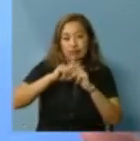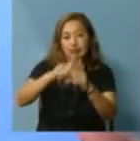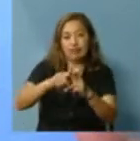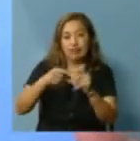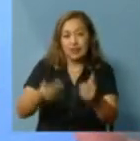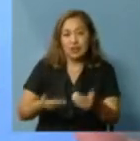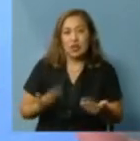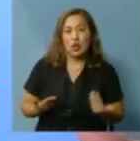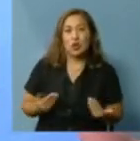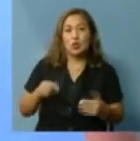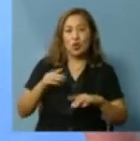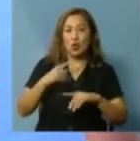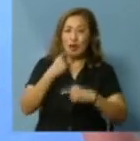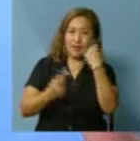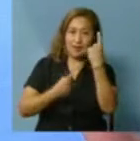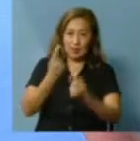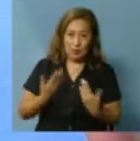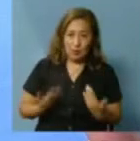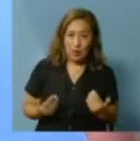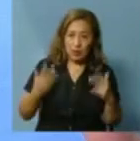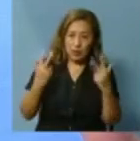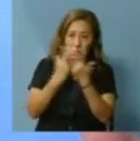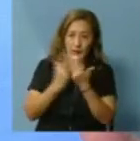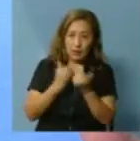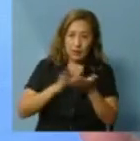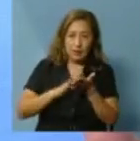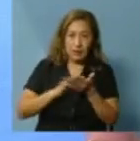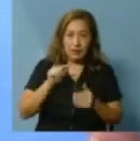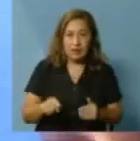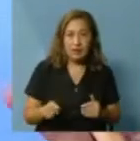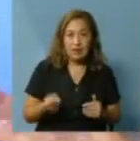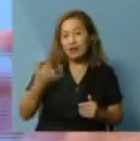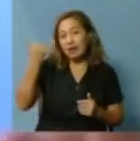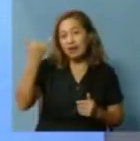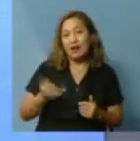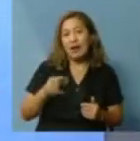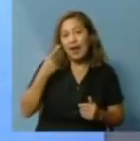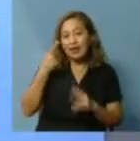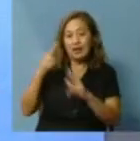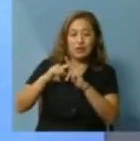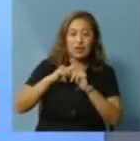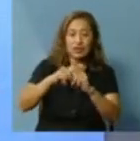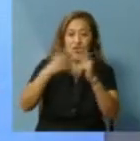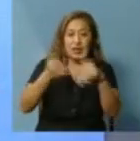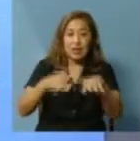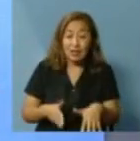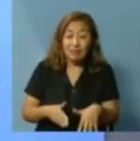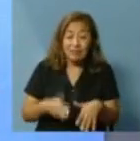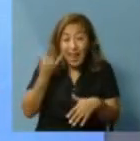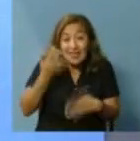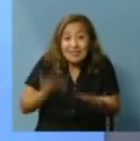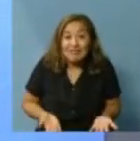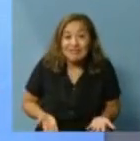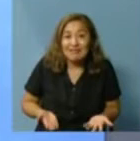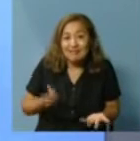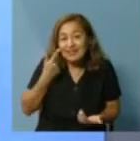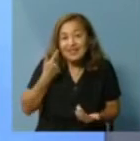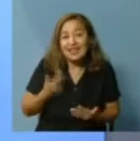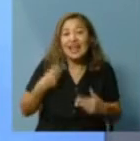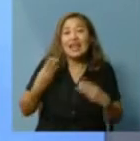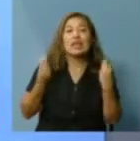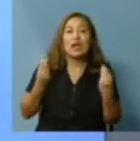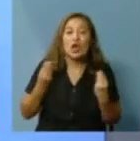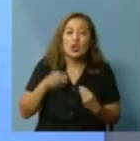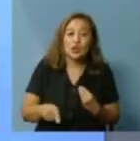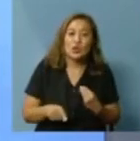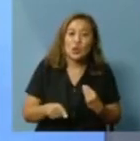es un poco la respuesta no es cierto al que hablaba hace rato que decía que tenemos que traer inversiones estamos invirtiendo estamos invirtiendo en algo